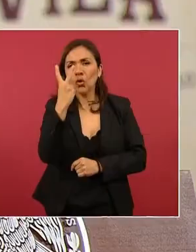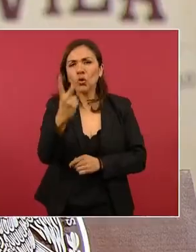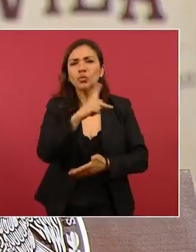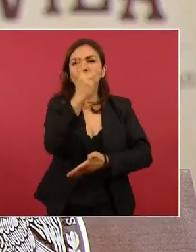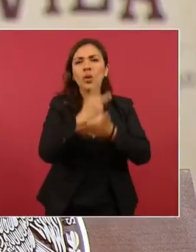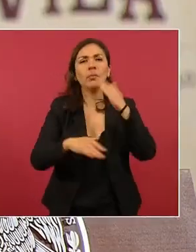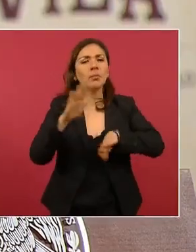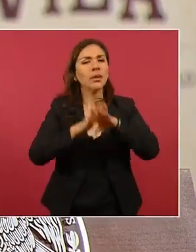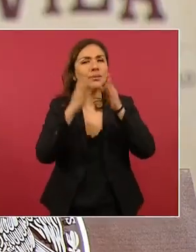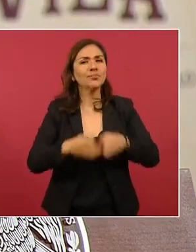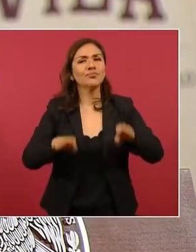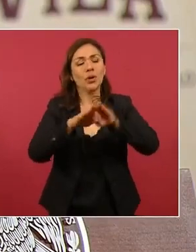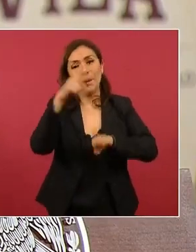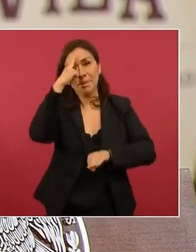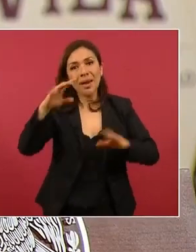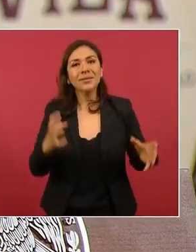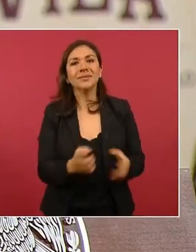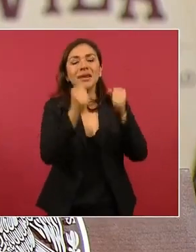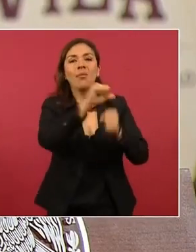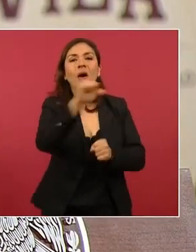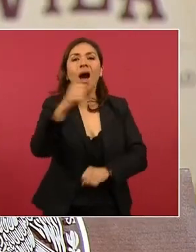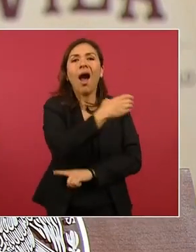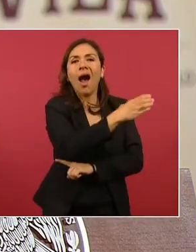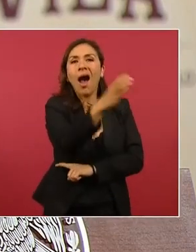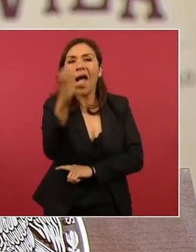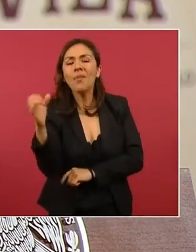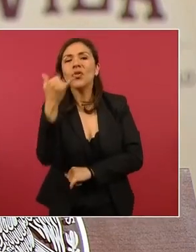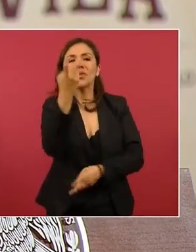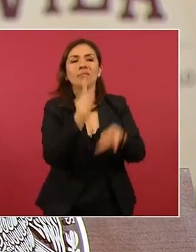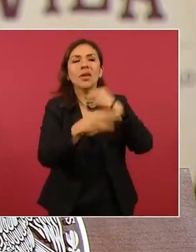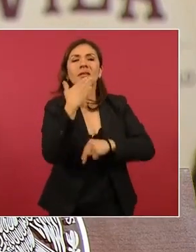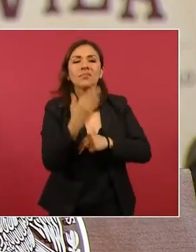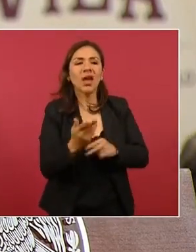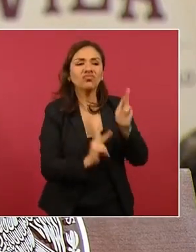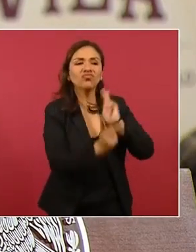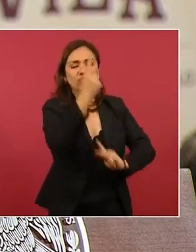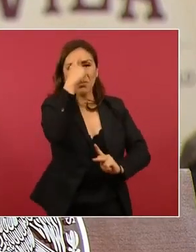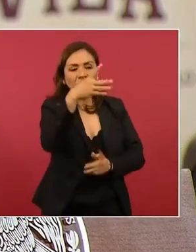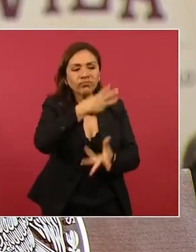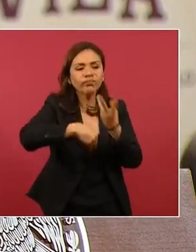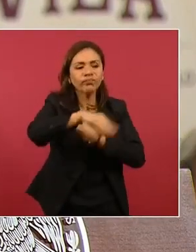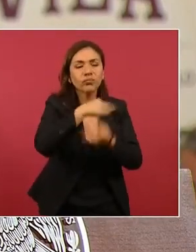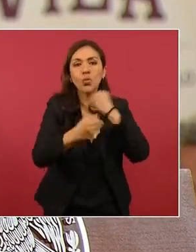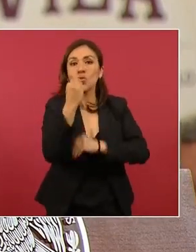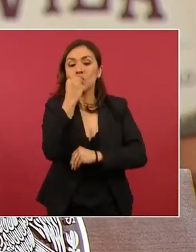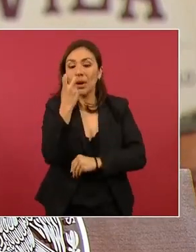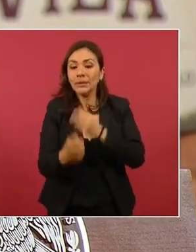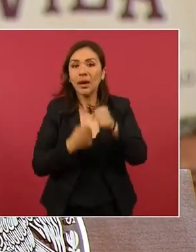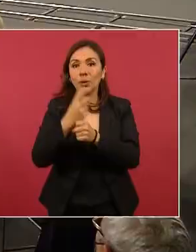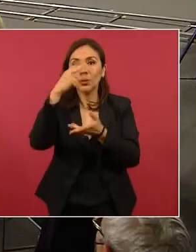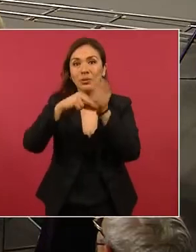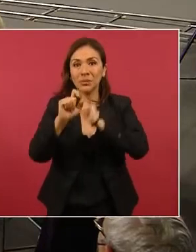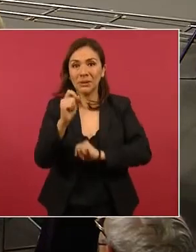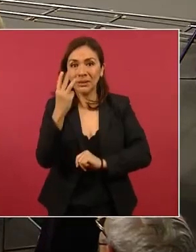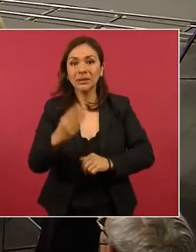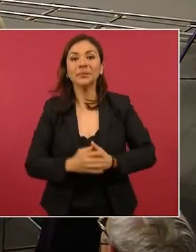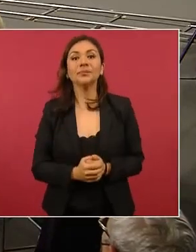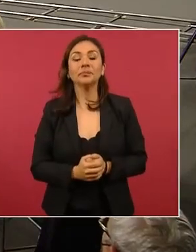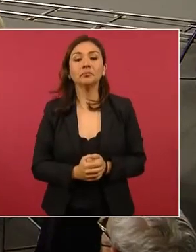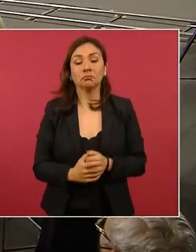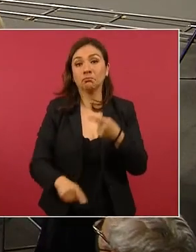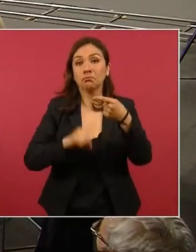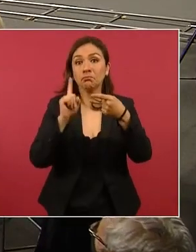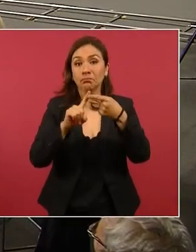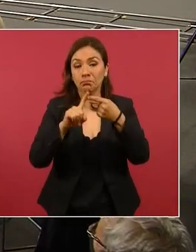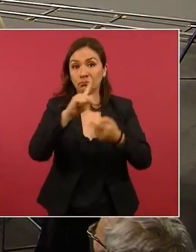programas prioritarios para el rescate del campo y la autosuficiencia alimentaria en este 2023. El primero de